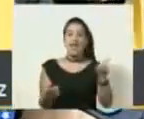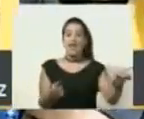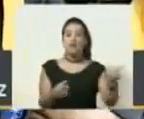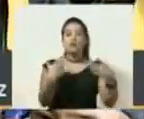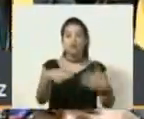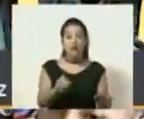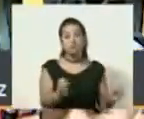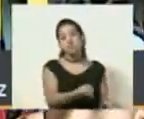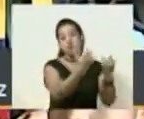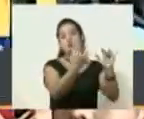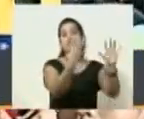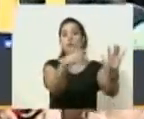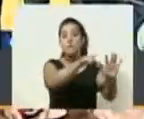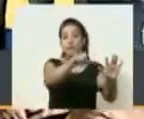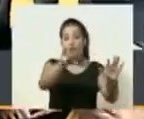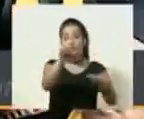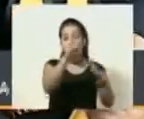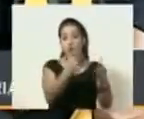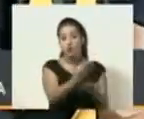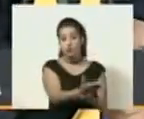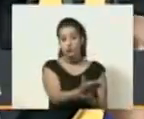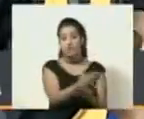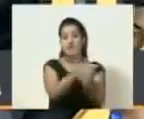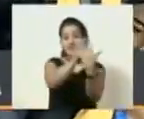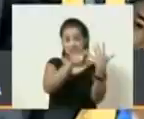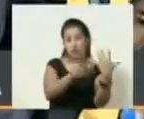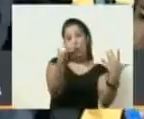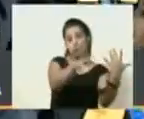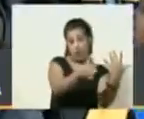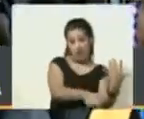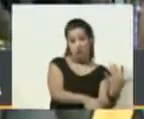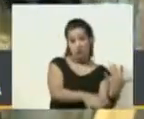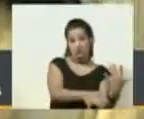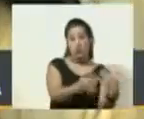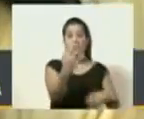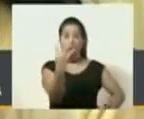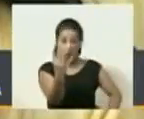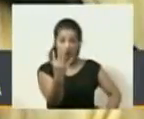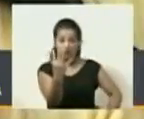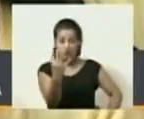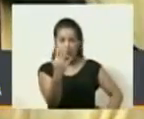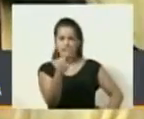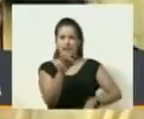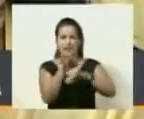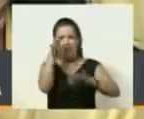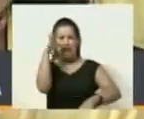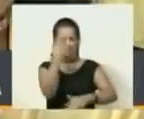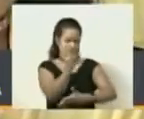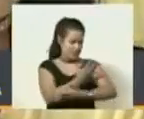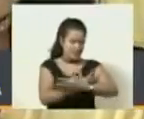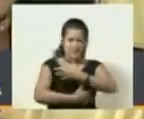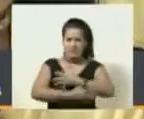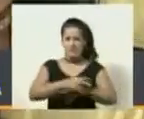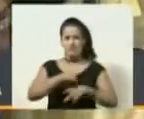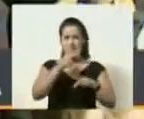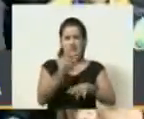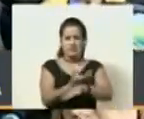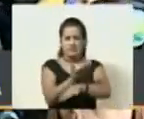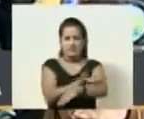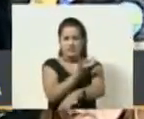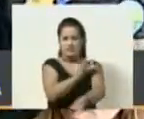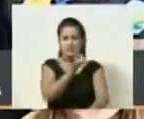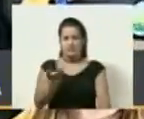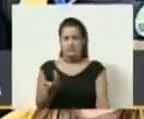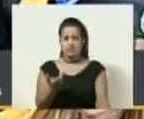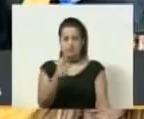venezolanos. 5 están muertos, fallecieron, y 4 están muy graves. Esa es la